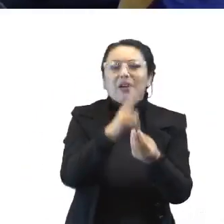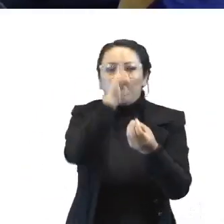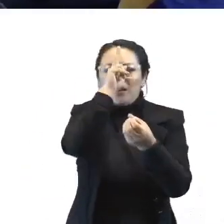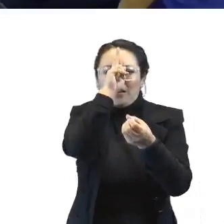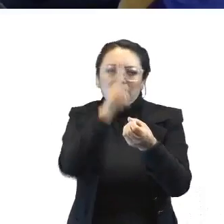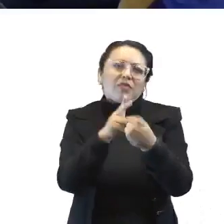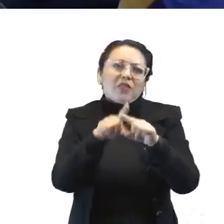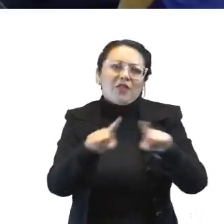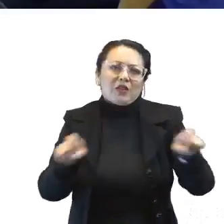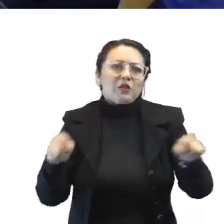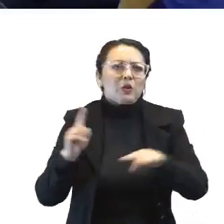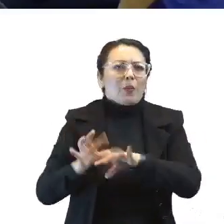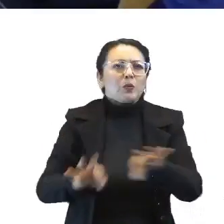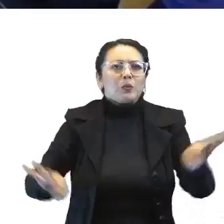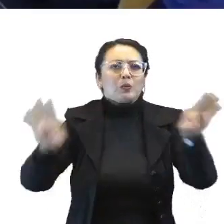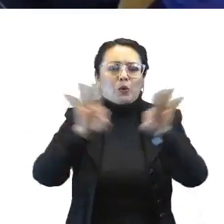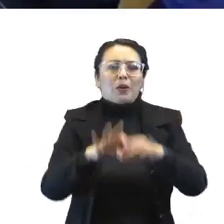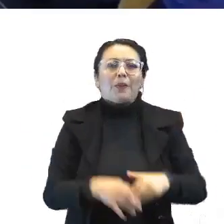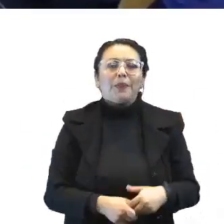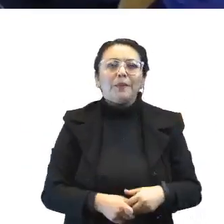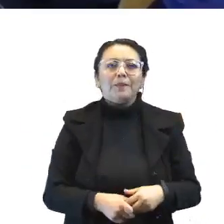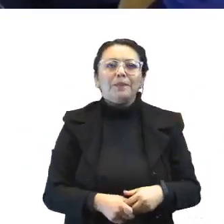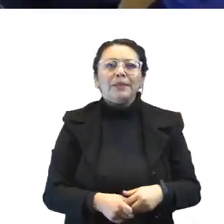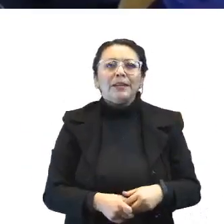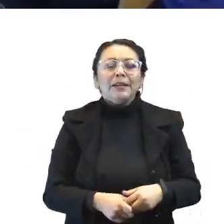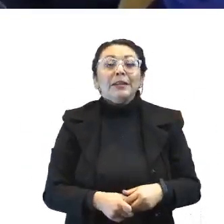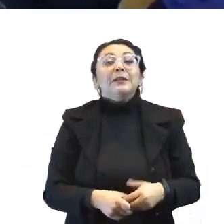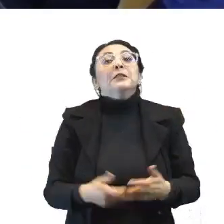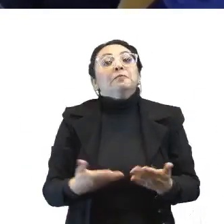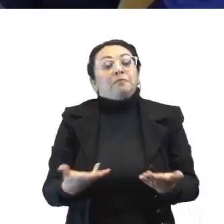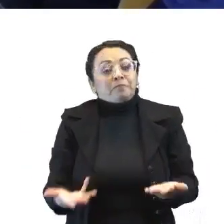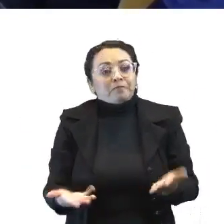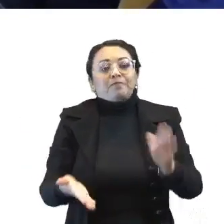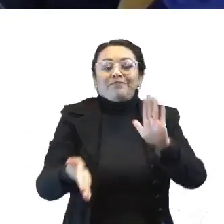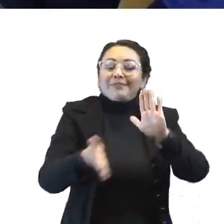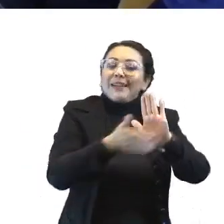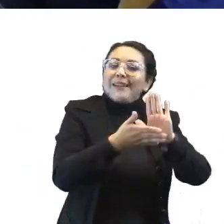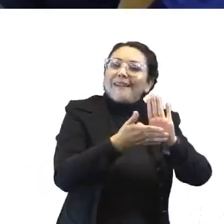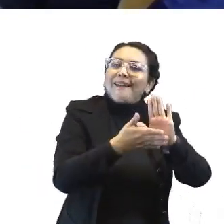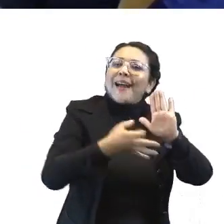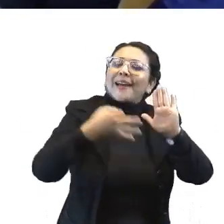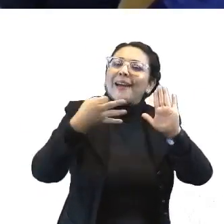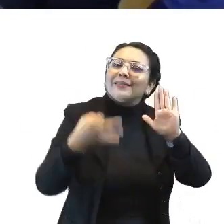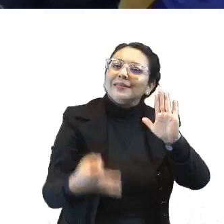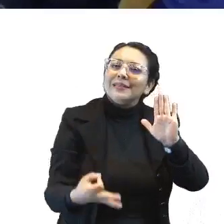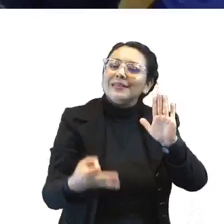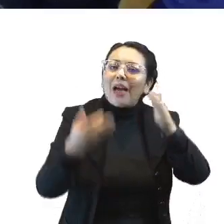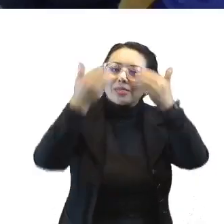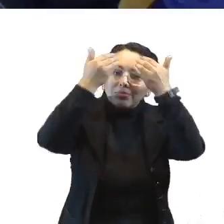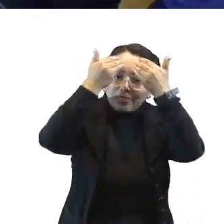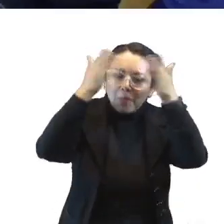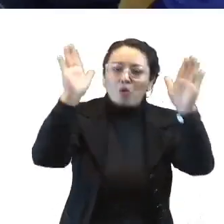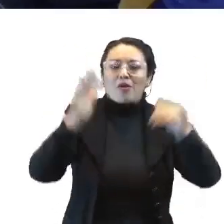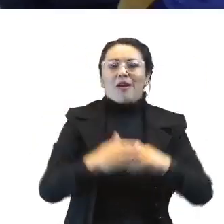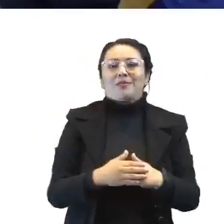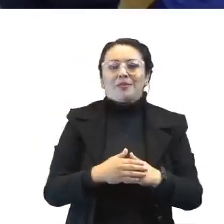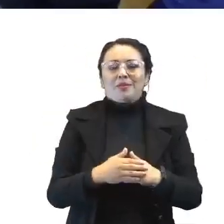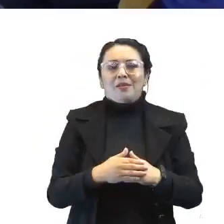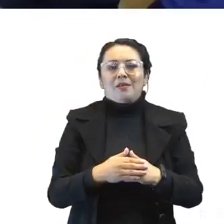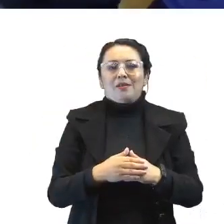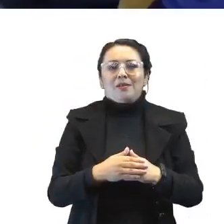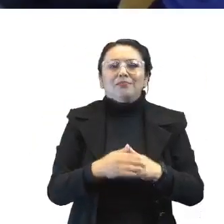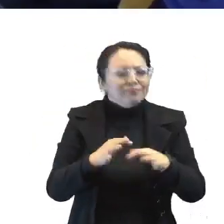Esto contribuirá de manera real a profundizar la democracia, a llenar de contenido